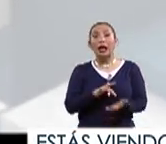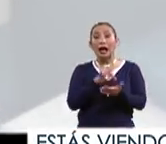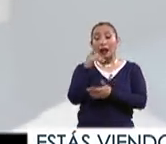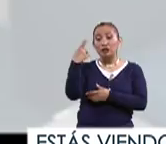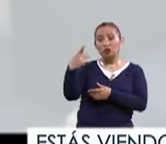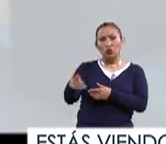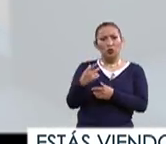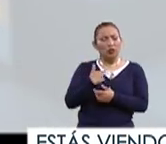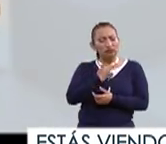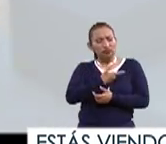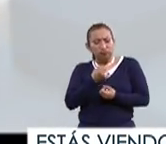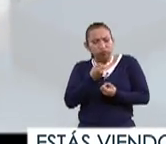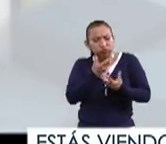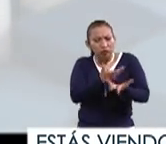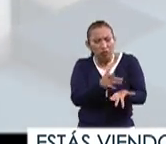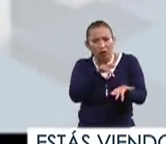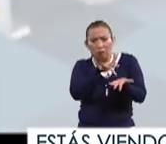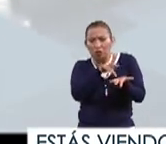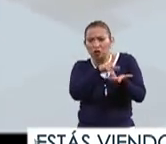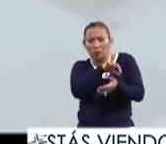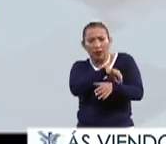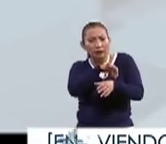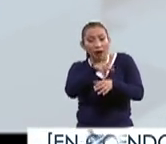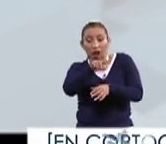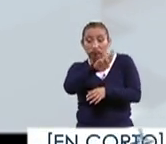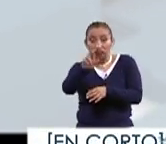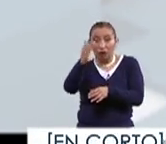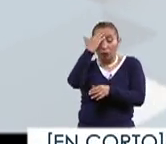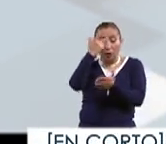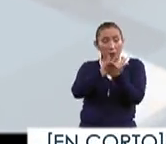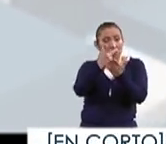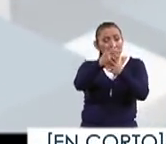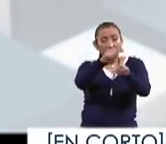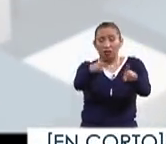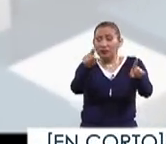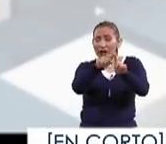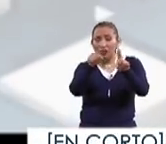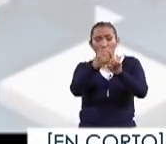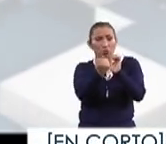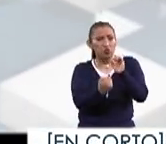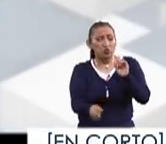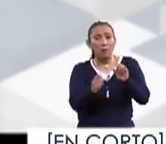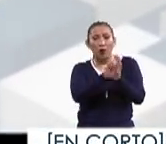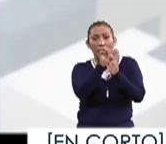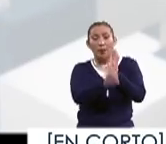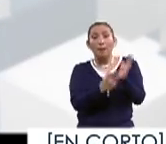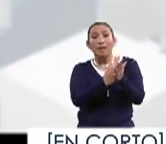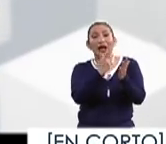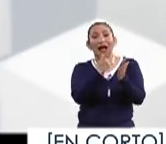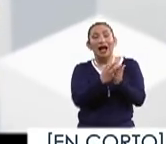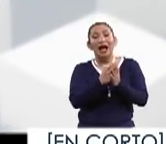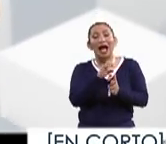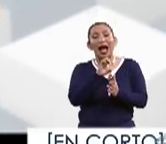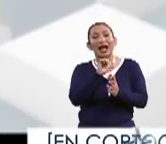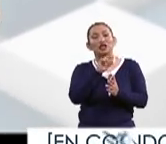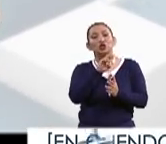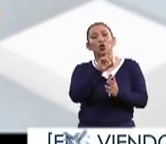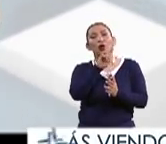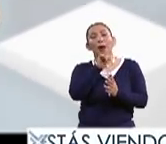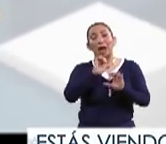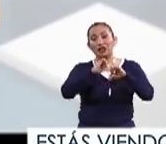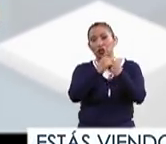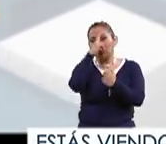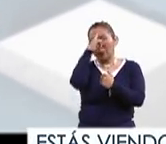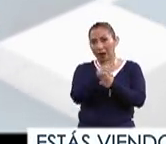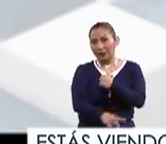Gracias a su entrega y dedicación a la medicina, ha sido reconocido y galardonado con importantes premios, como el premio AESCULAP por la